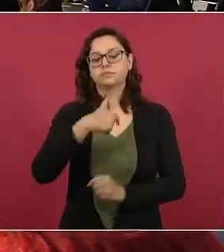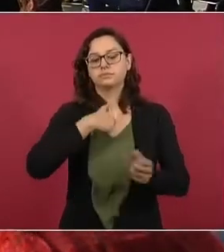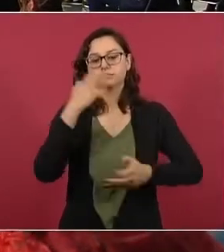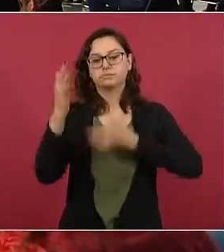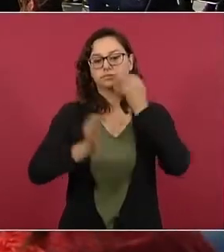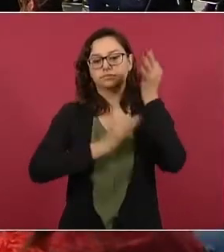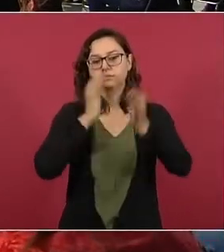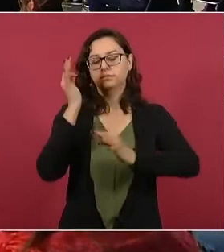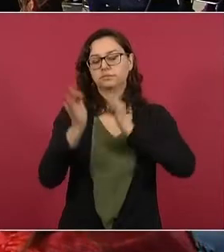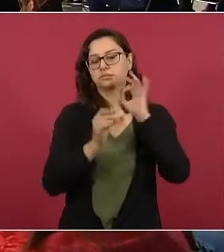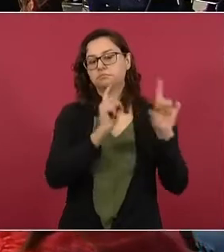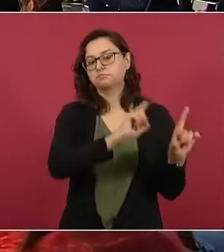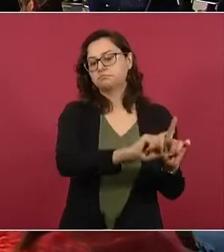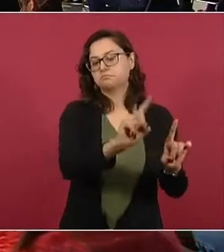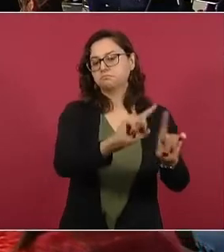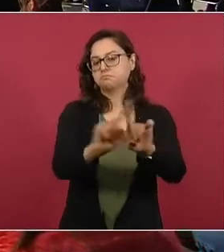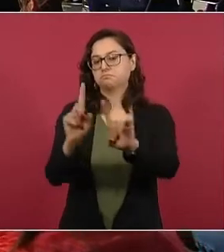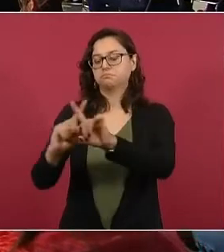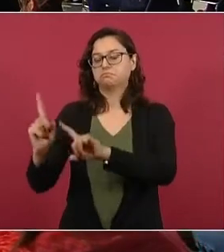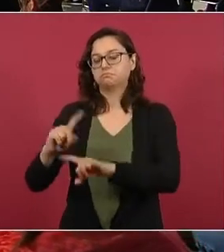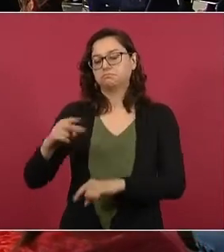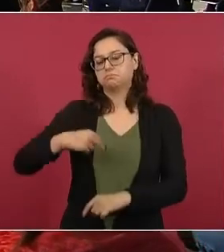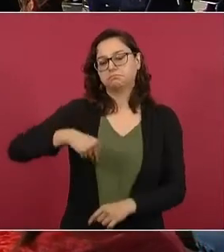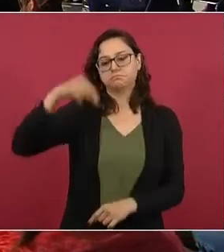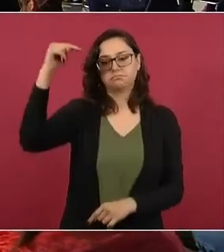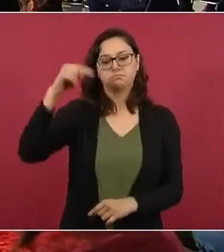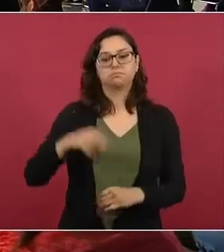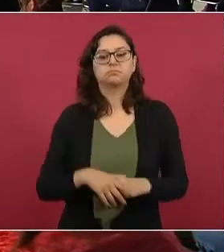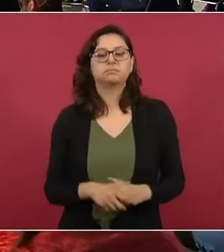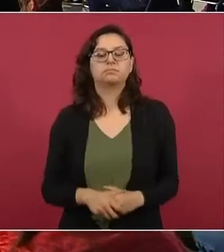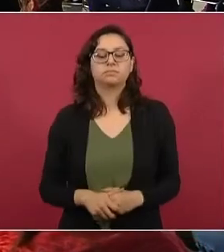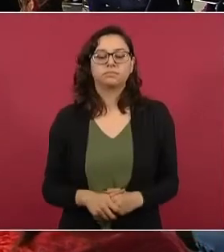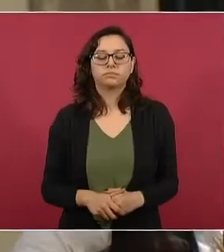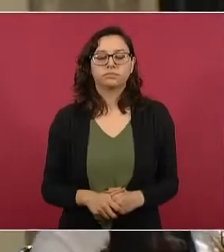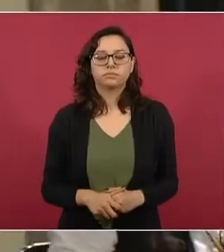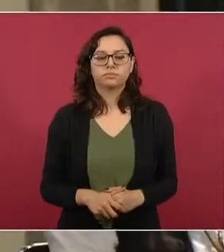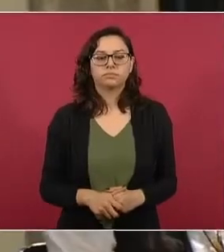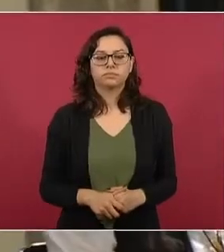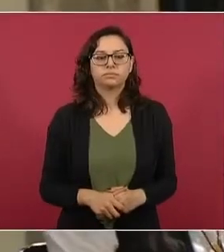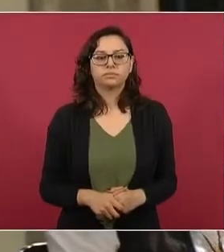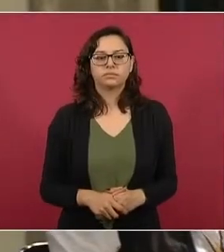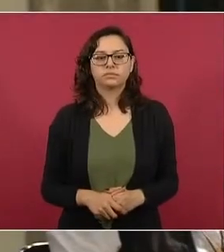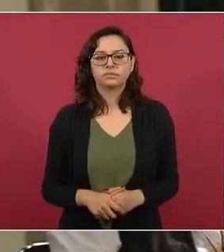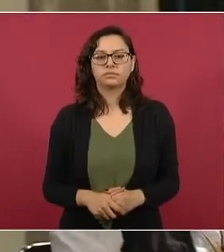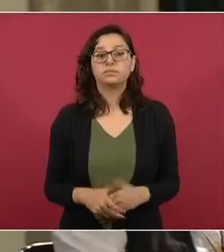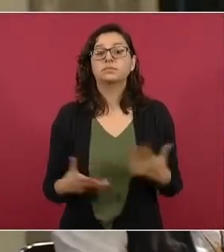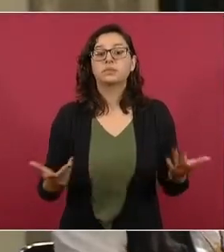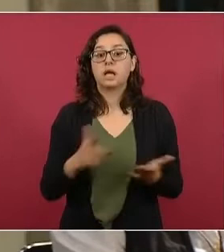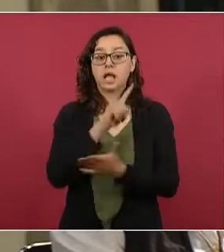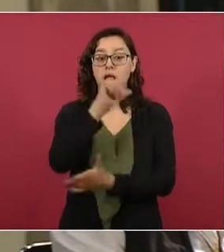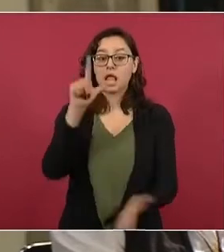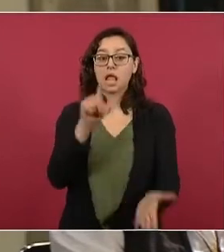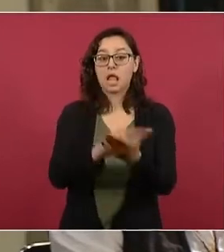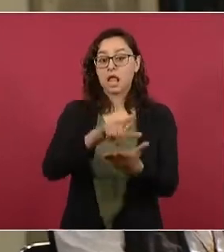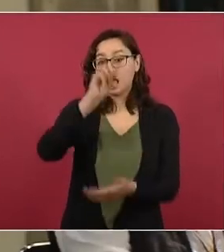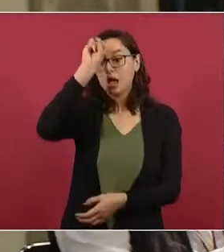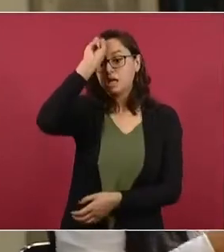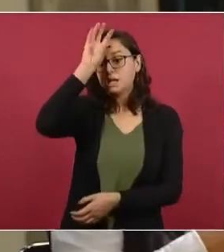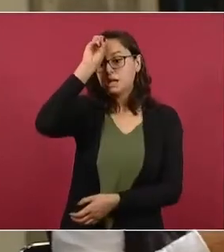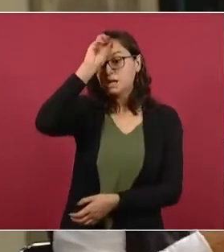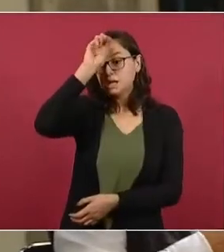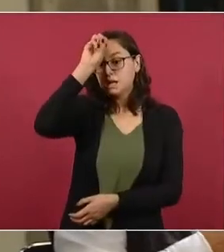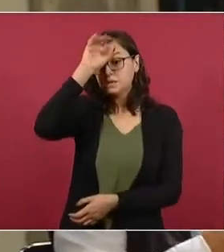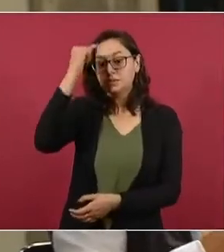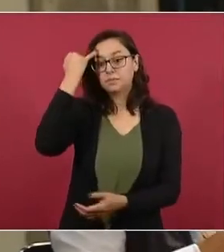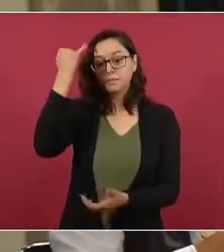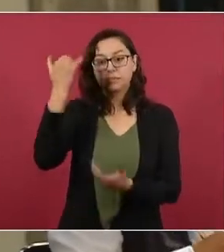de Sonora, La Crónica de Mexicali y Frontera de Tijuana. Presidente, sobre la iniciativa de la ley minera, preguntarle, ya